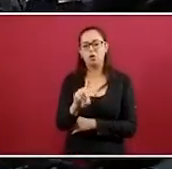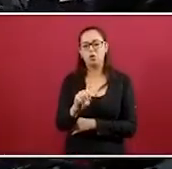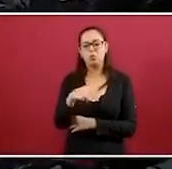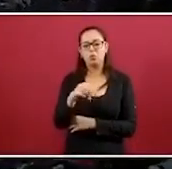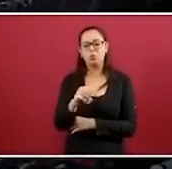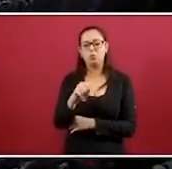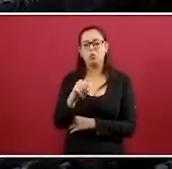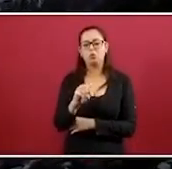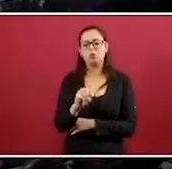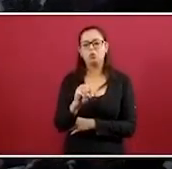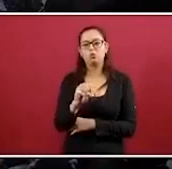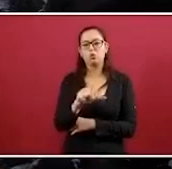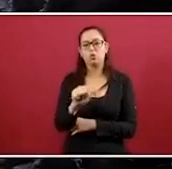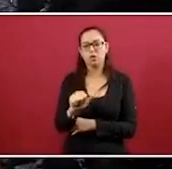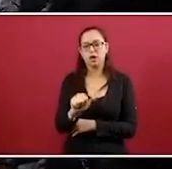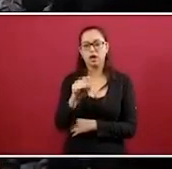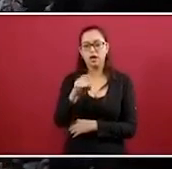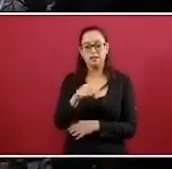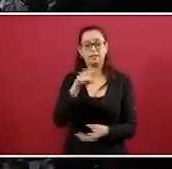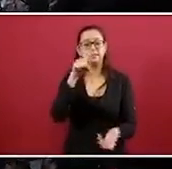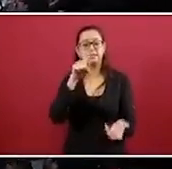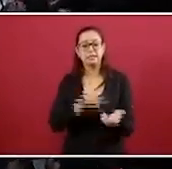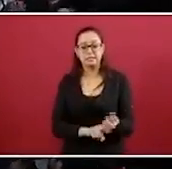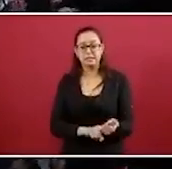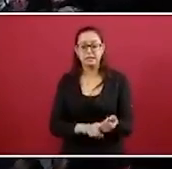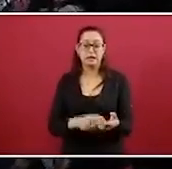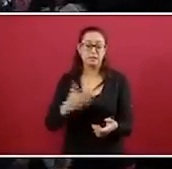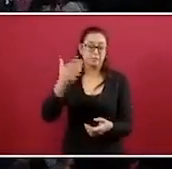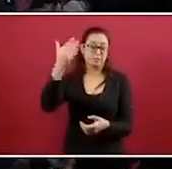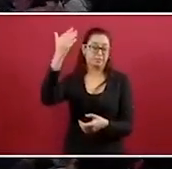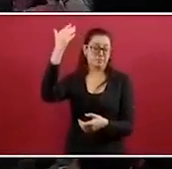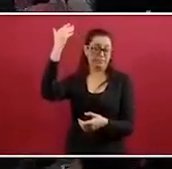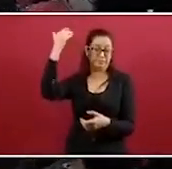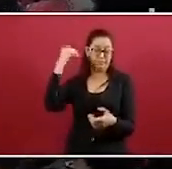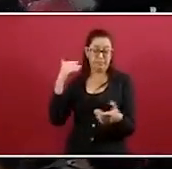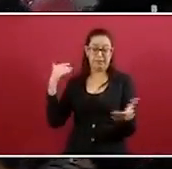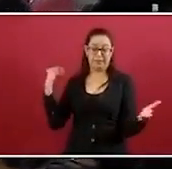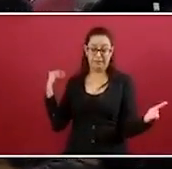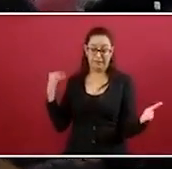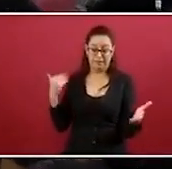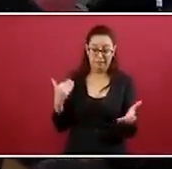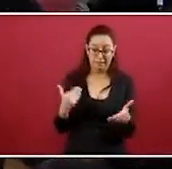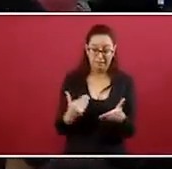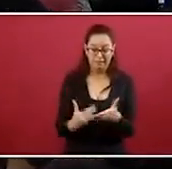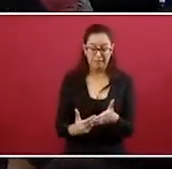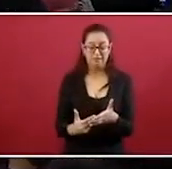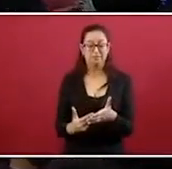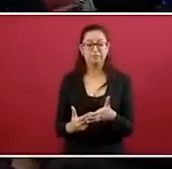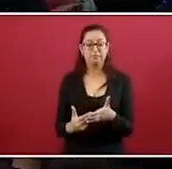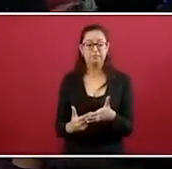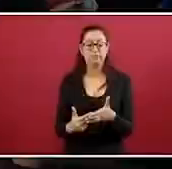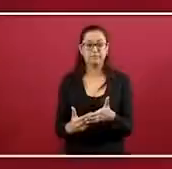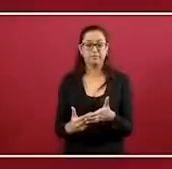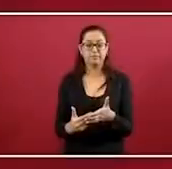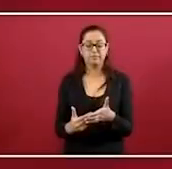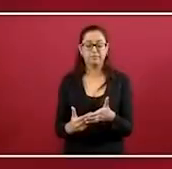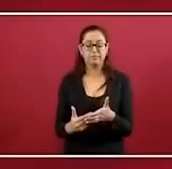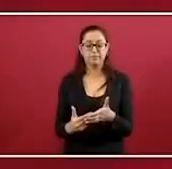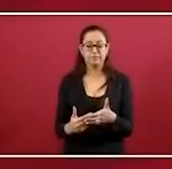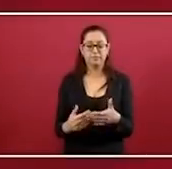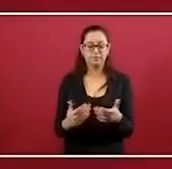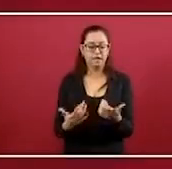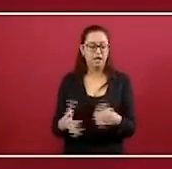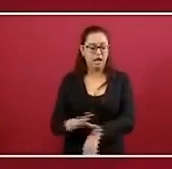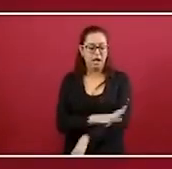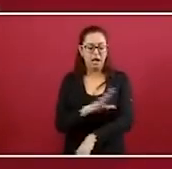que tiene todavía hoy, desde aquellos tiempos, participó en el negocio